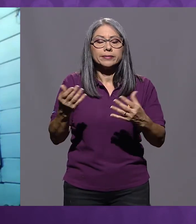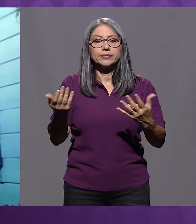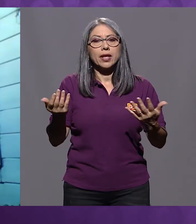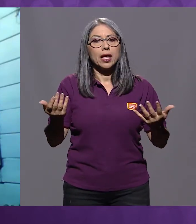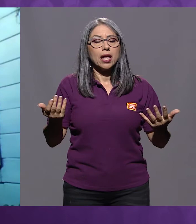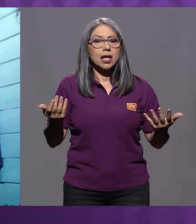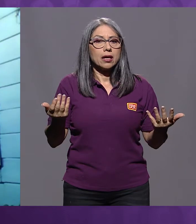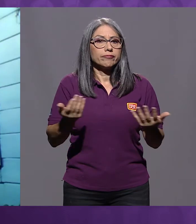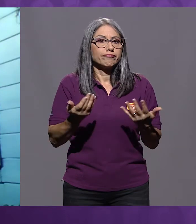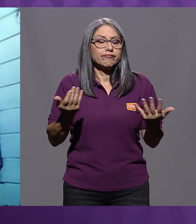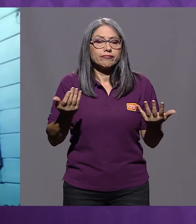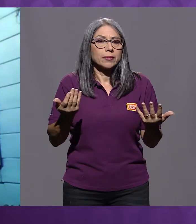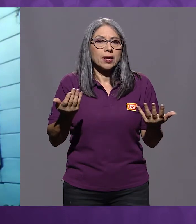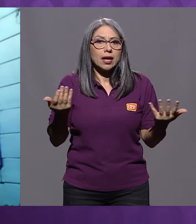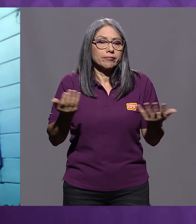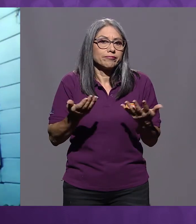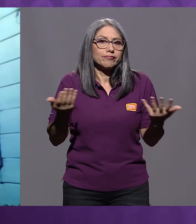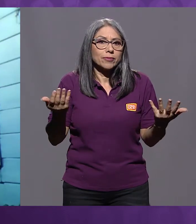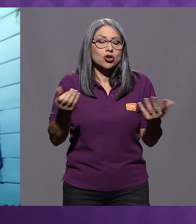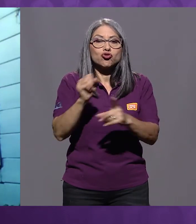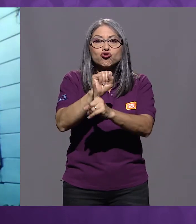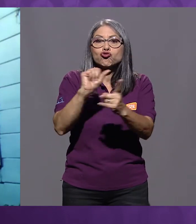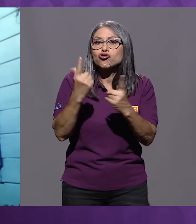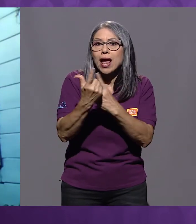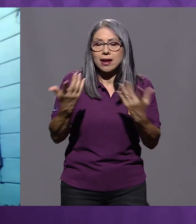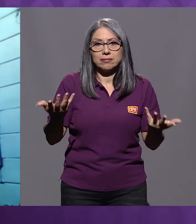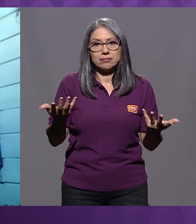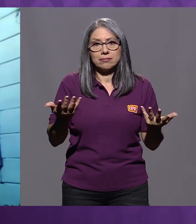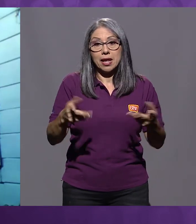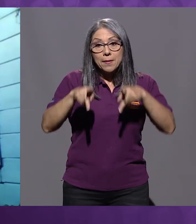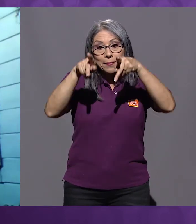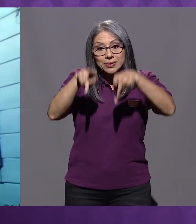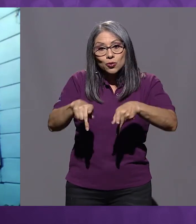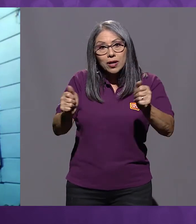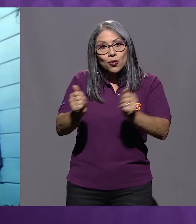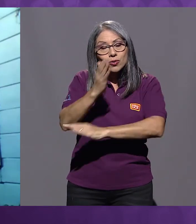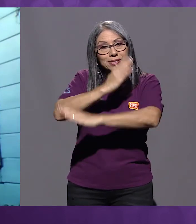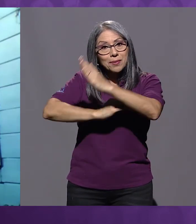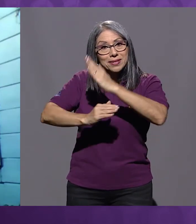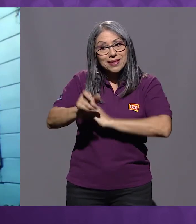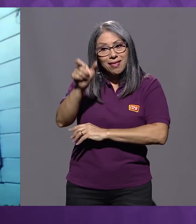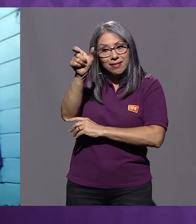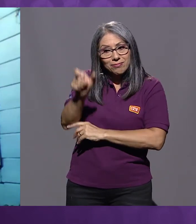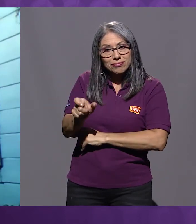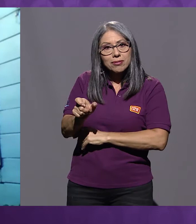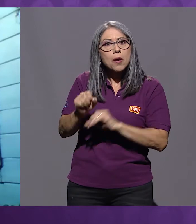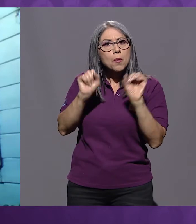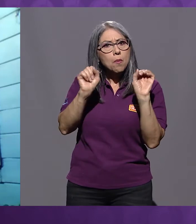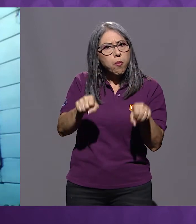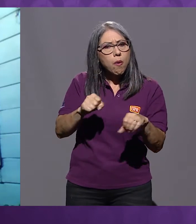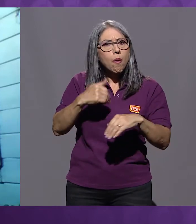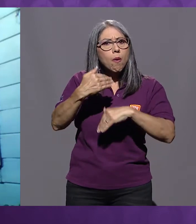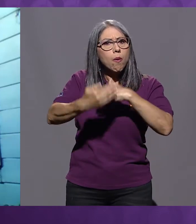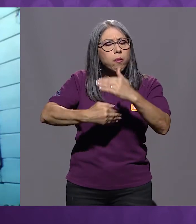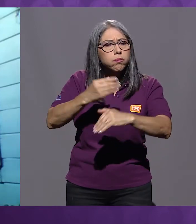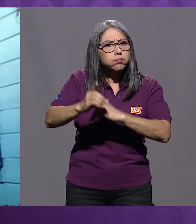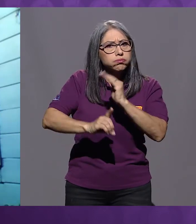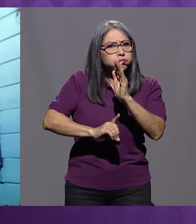participación de en sí, que sea social, que la persona con discapacidad se vea